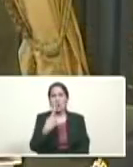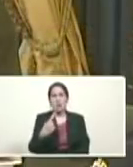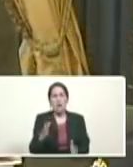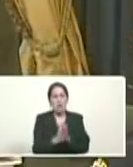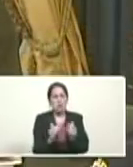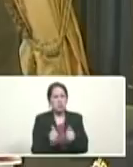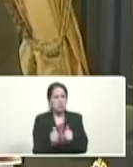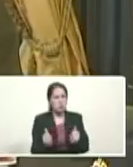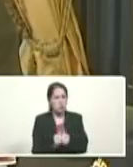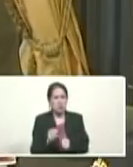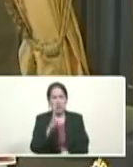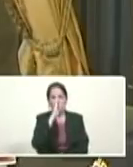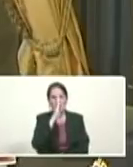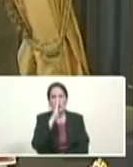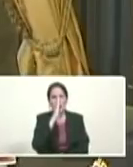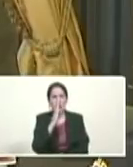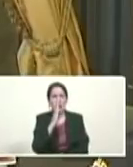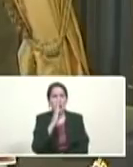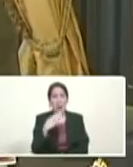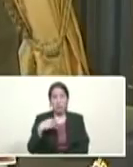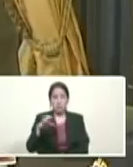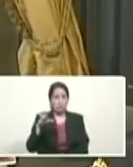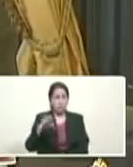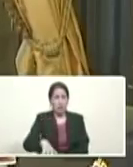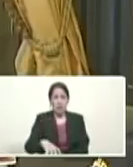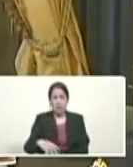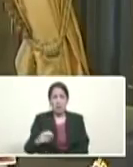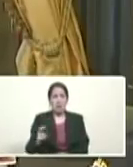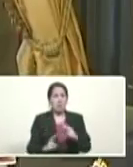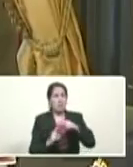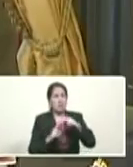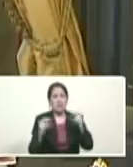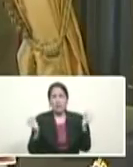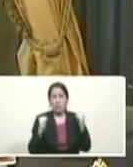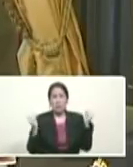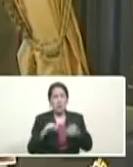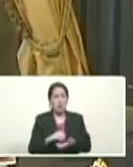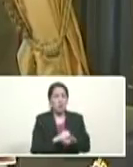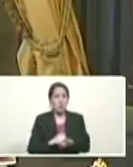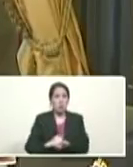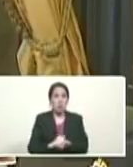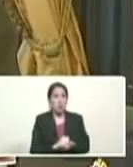barinas en el país entero en táchira mérida trujillo